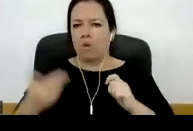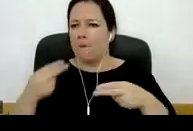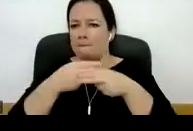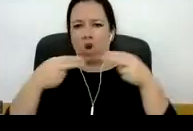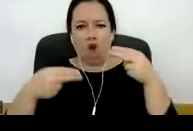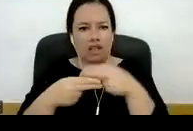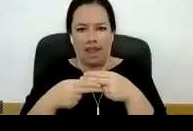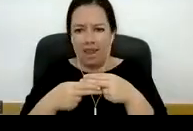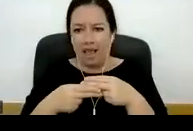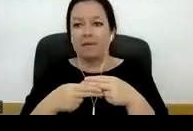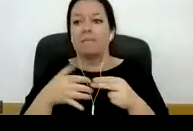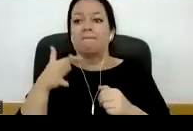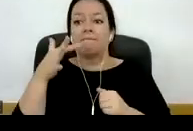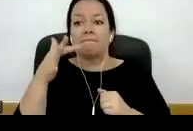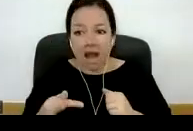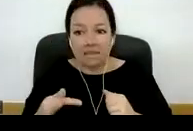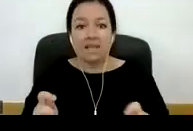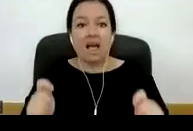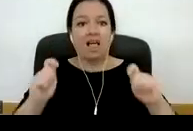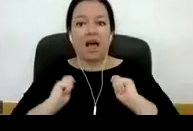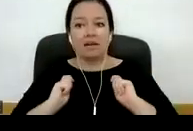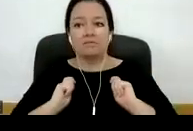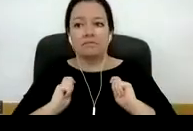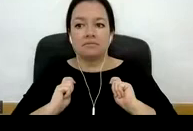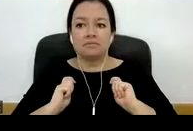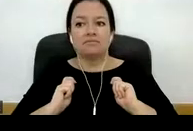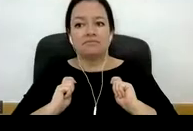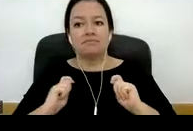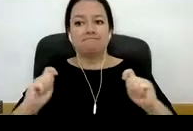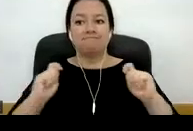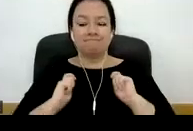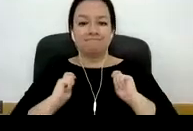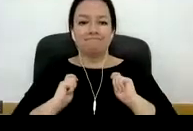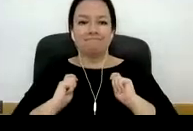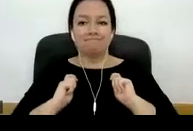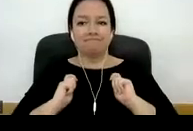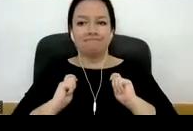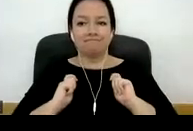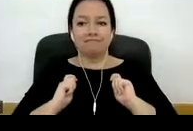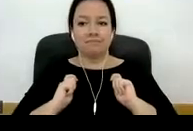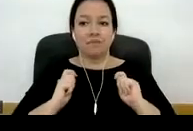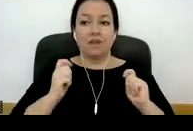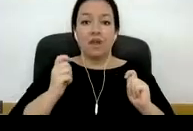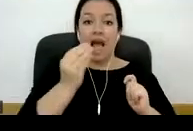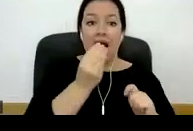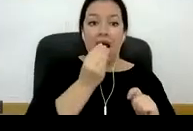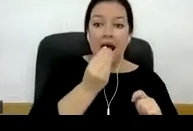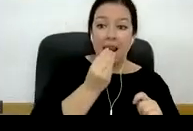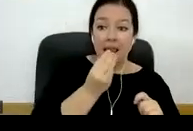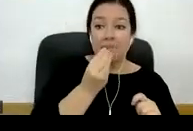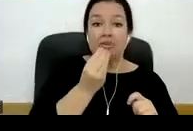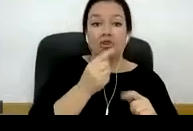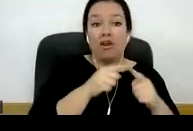completa y que nos aporta, bueno, nos facilita que una alimentación carencial la